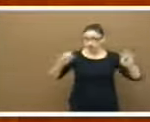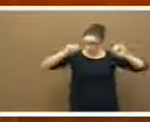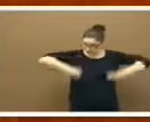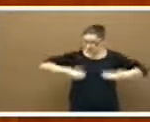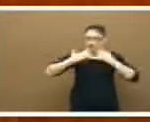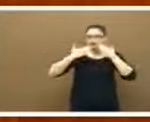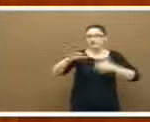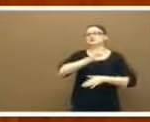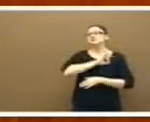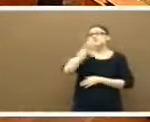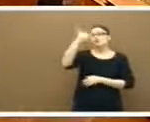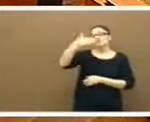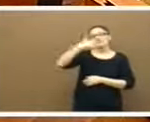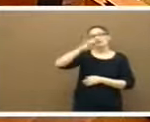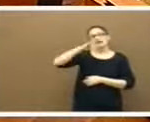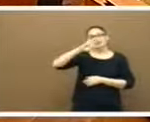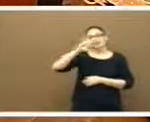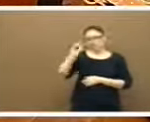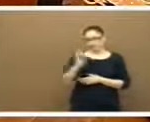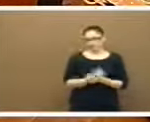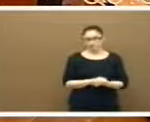Beneito. Señor Escribano,